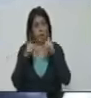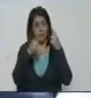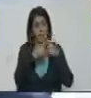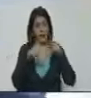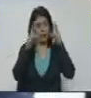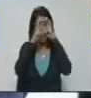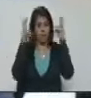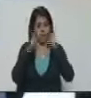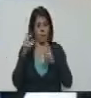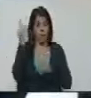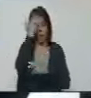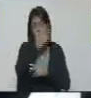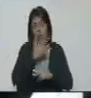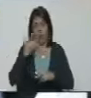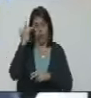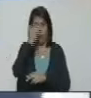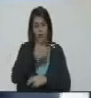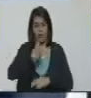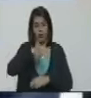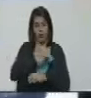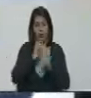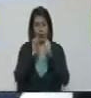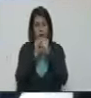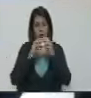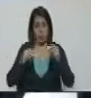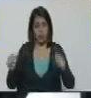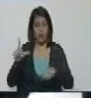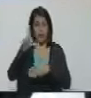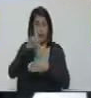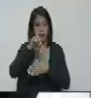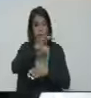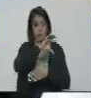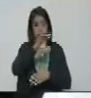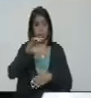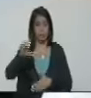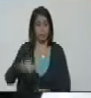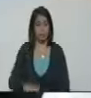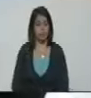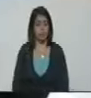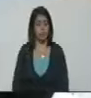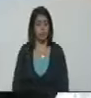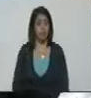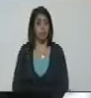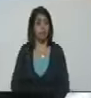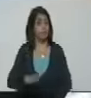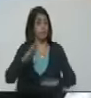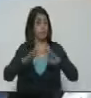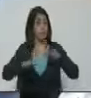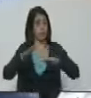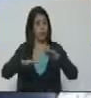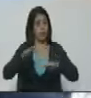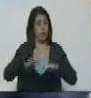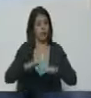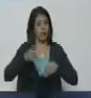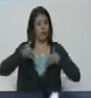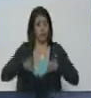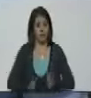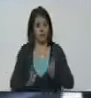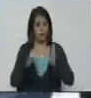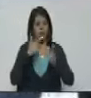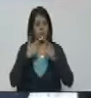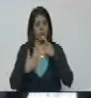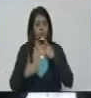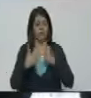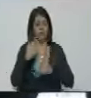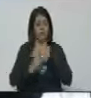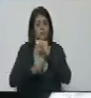sobre África y su influencia en nuestro continente latinoamericano y caribeño. Un barloventeño que estamos proponiendo y que